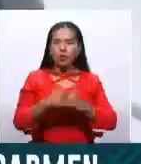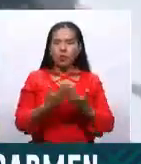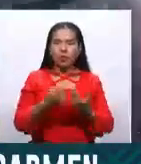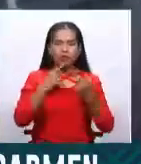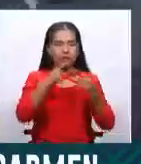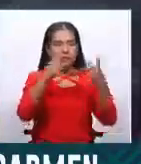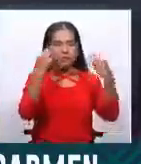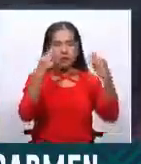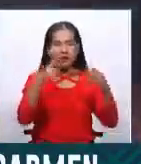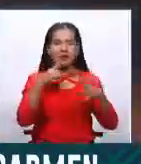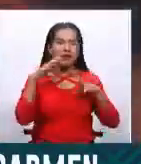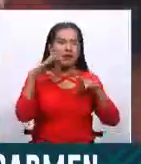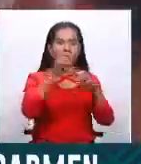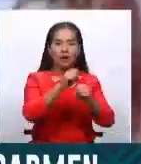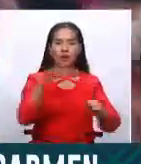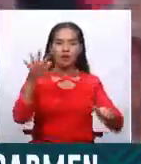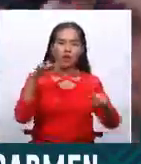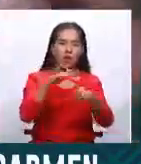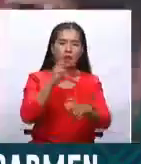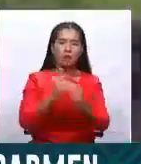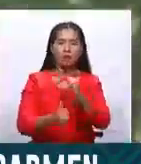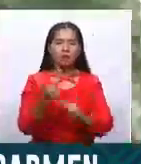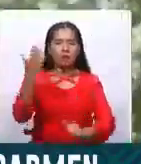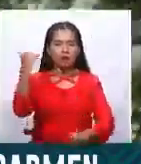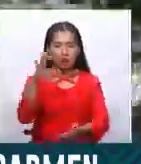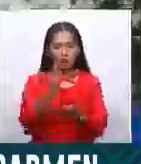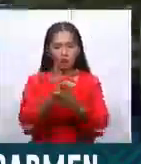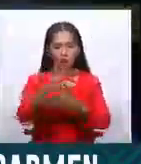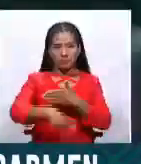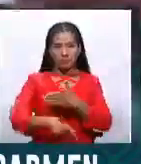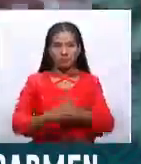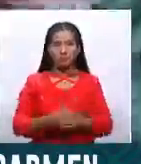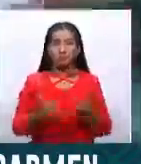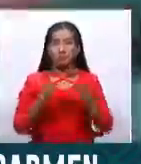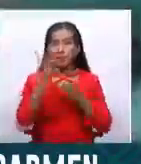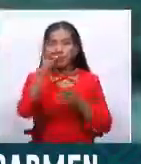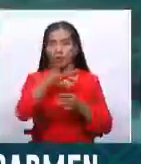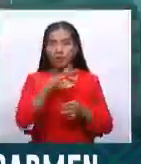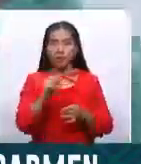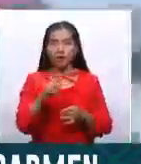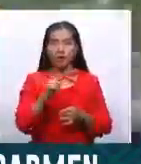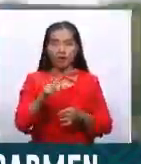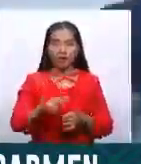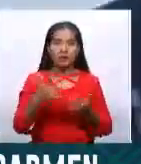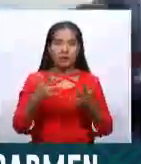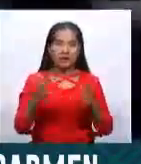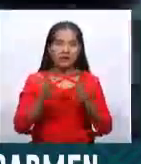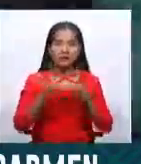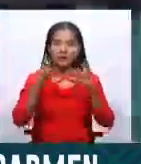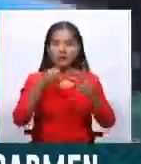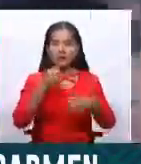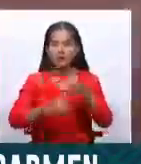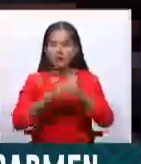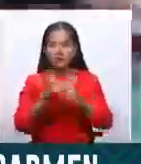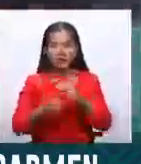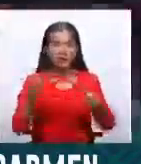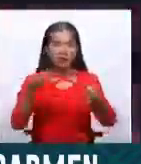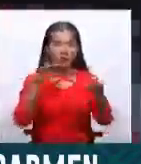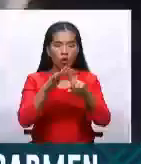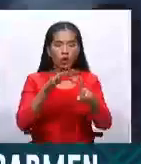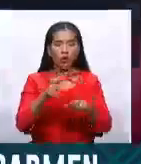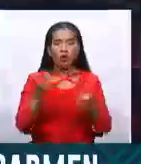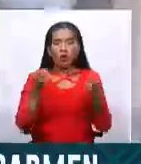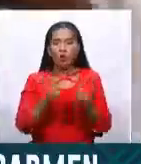del mercado de Villa del Carmen el pasado 8 de septiembre. Apaza también está involucrado en los hechos violentos